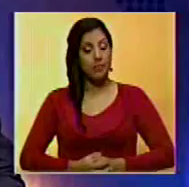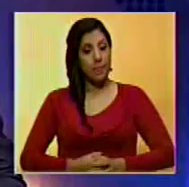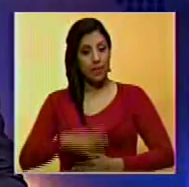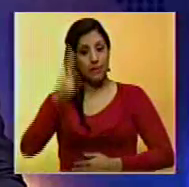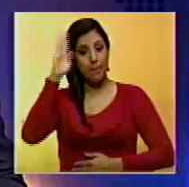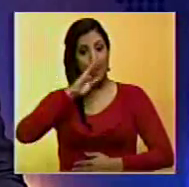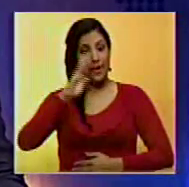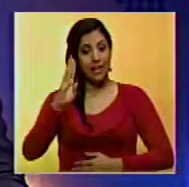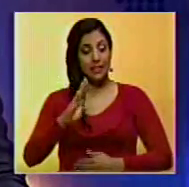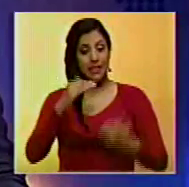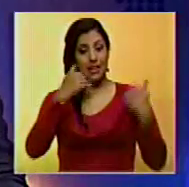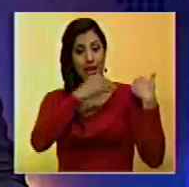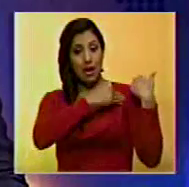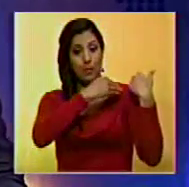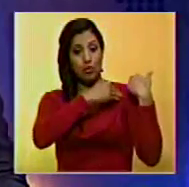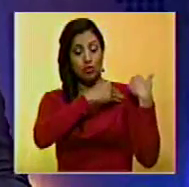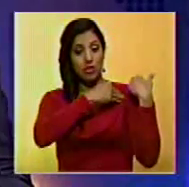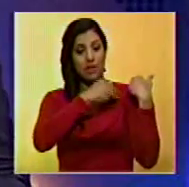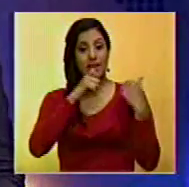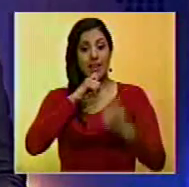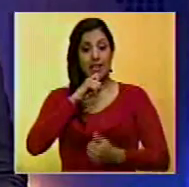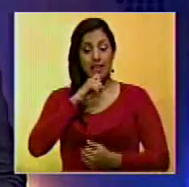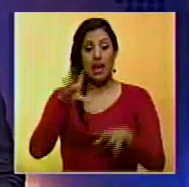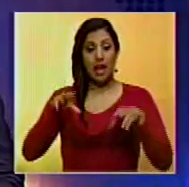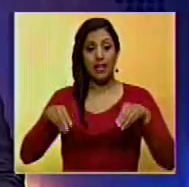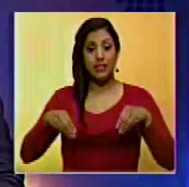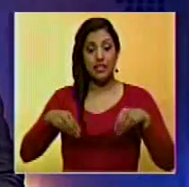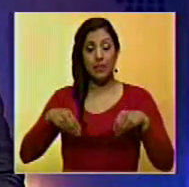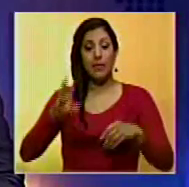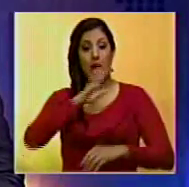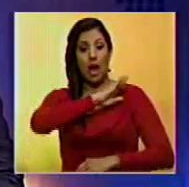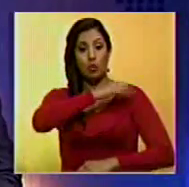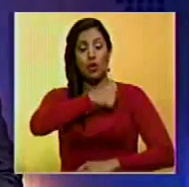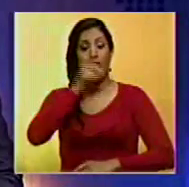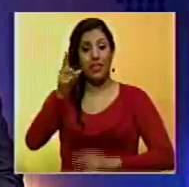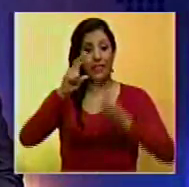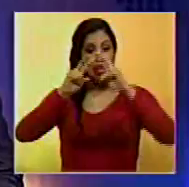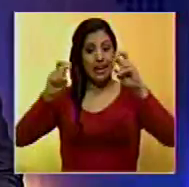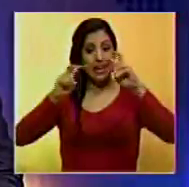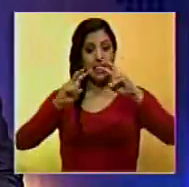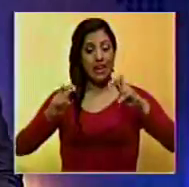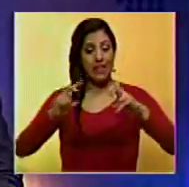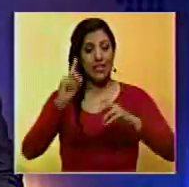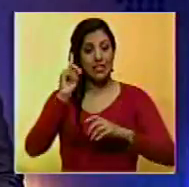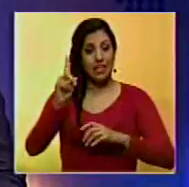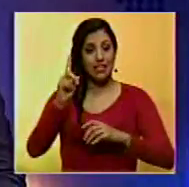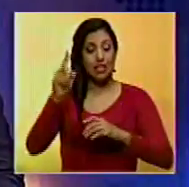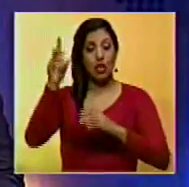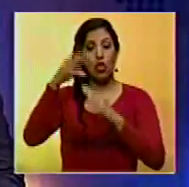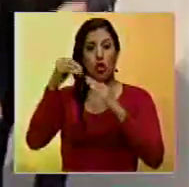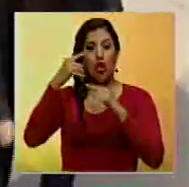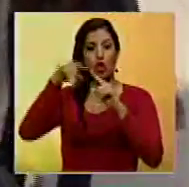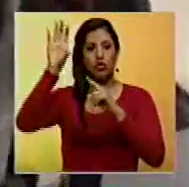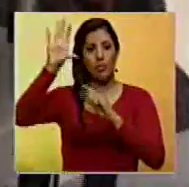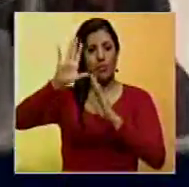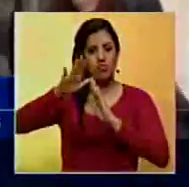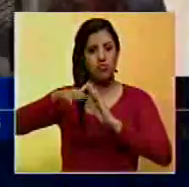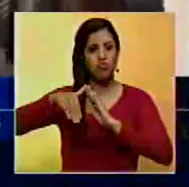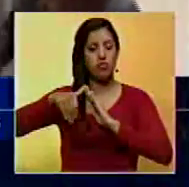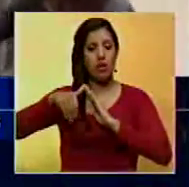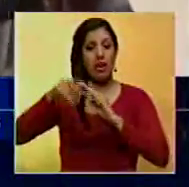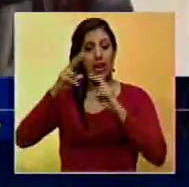en brasil el asesor joao santana aceptó que las autoridades revisen las cuentas que mantienen en el extranjero ante